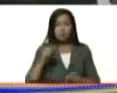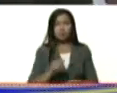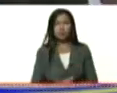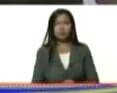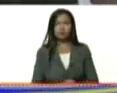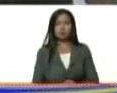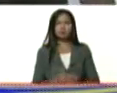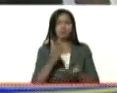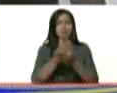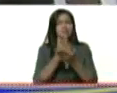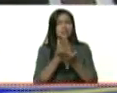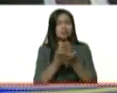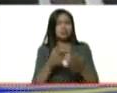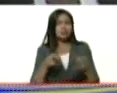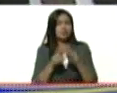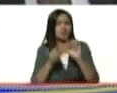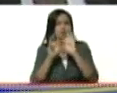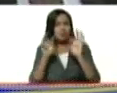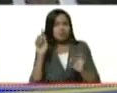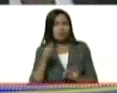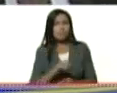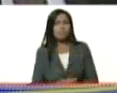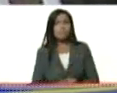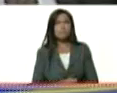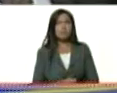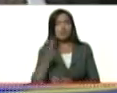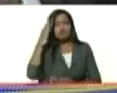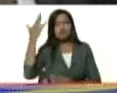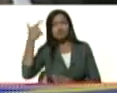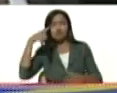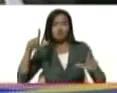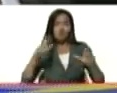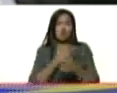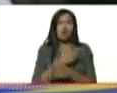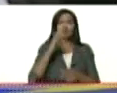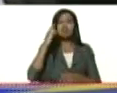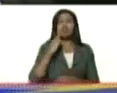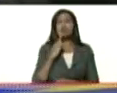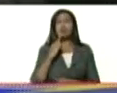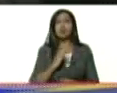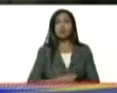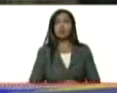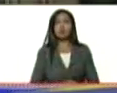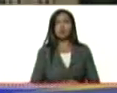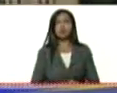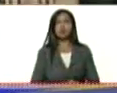desde siempre, desde los sueños del libertador Simón Bolívar.